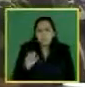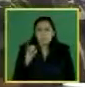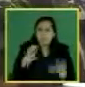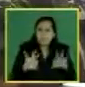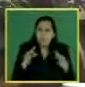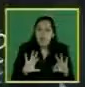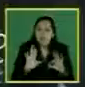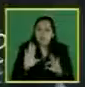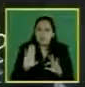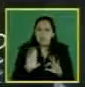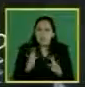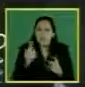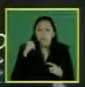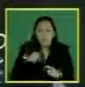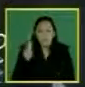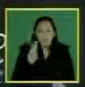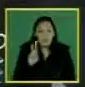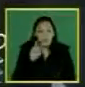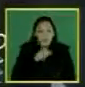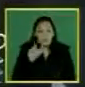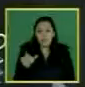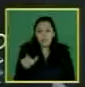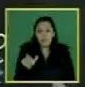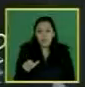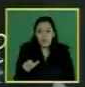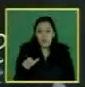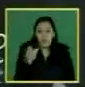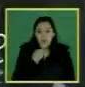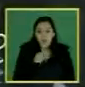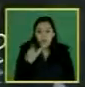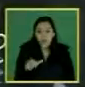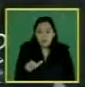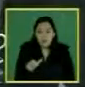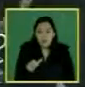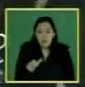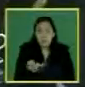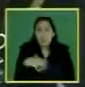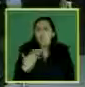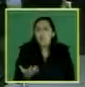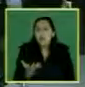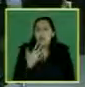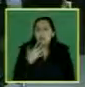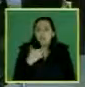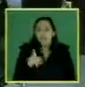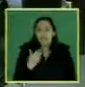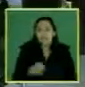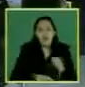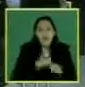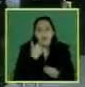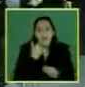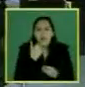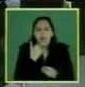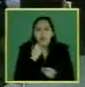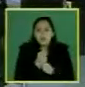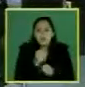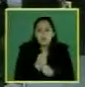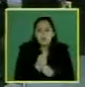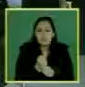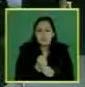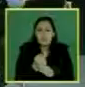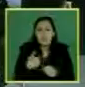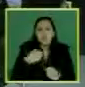acuérdate que decían, aquí en Venezuela la gente roba porque no hay razón para no robar. ¿Cuánto hay para eso? Póngame donde hay. Póngame donde haya. Era